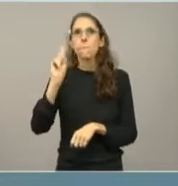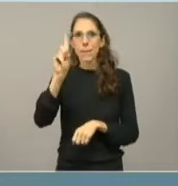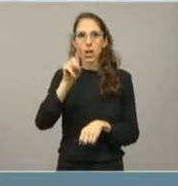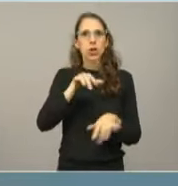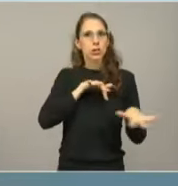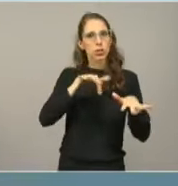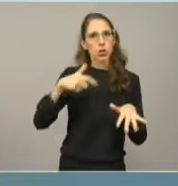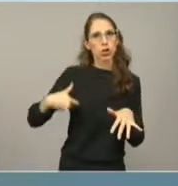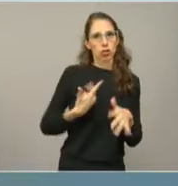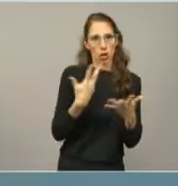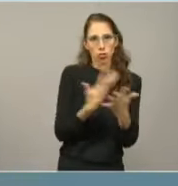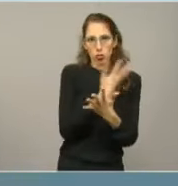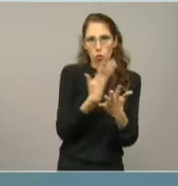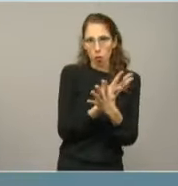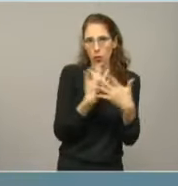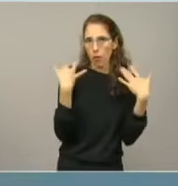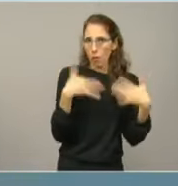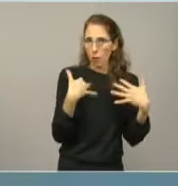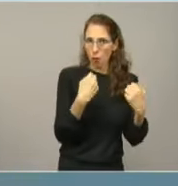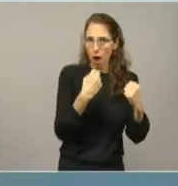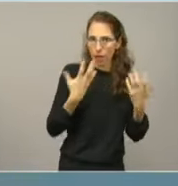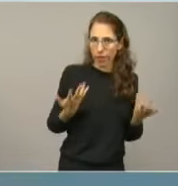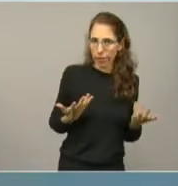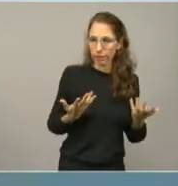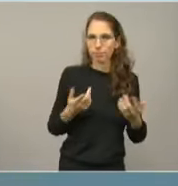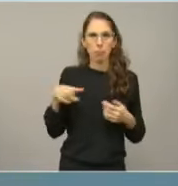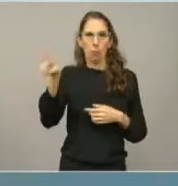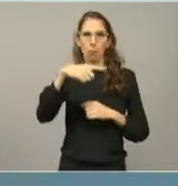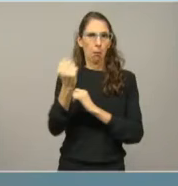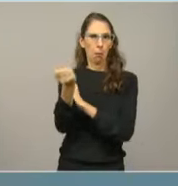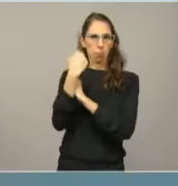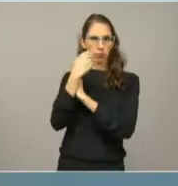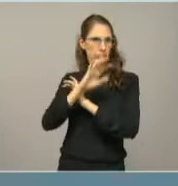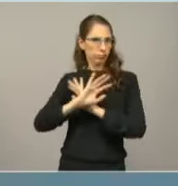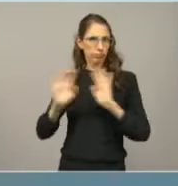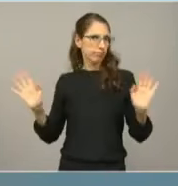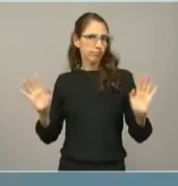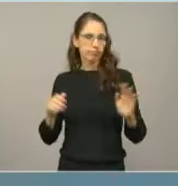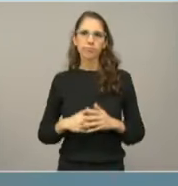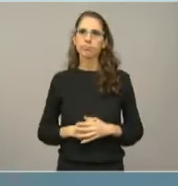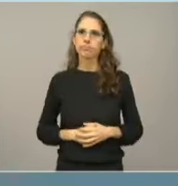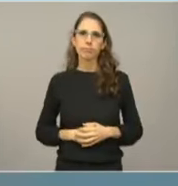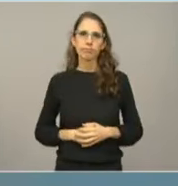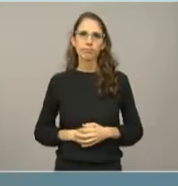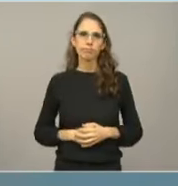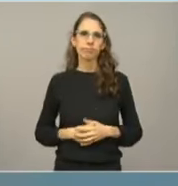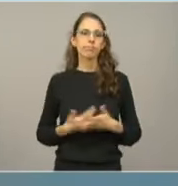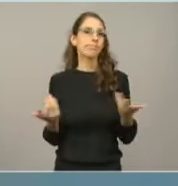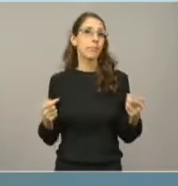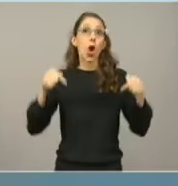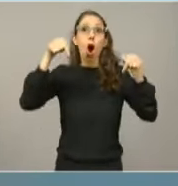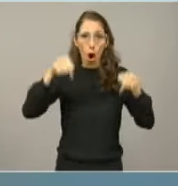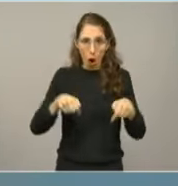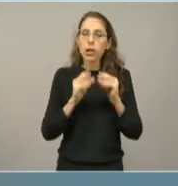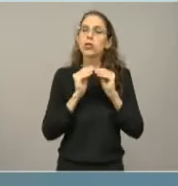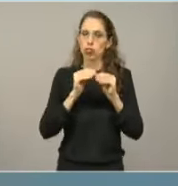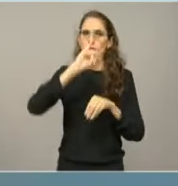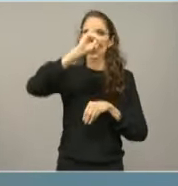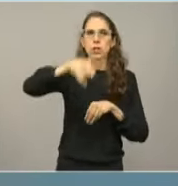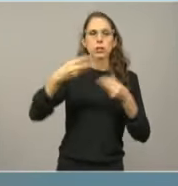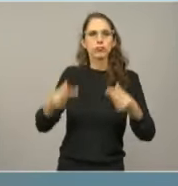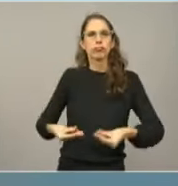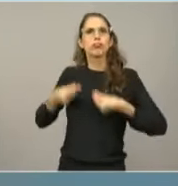eh la verdad que no se no se tomó en cuenta nada de esto e Hoy está judicializado por